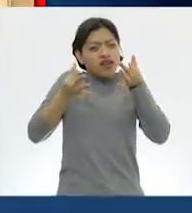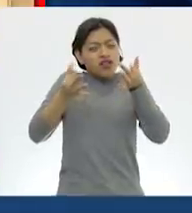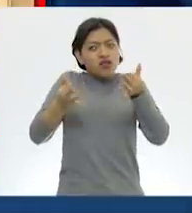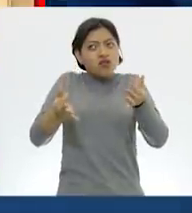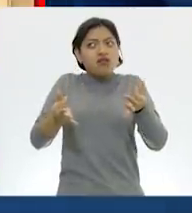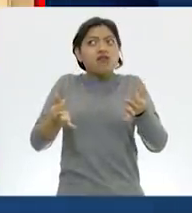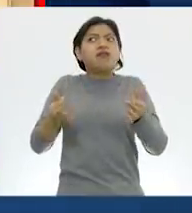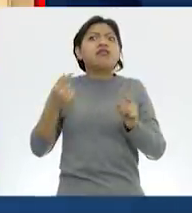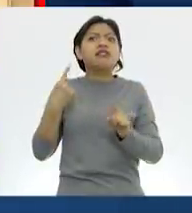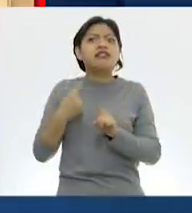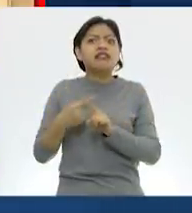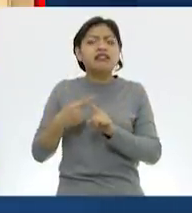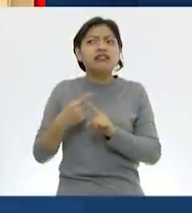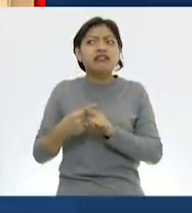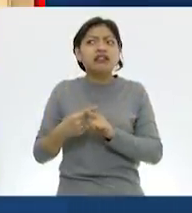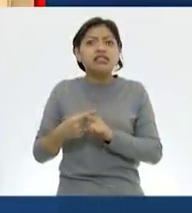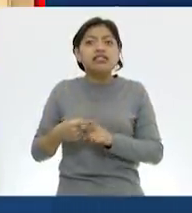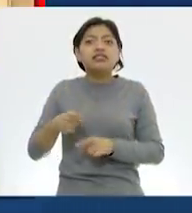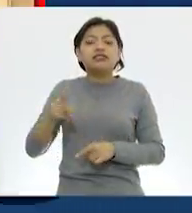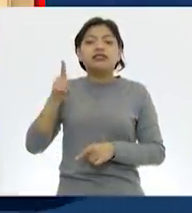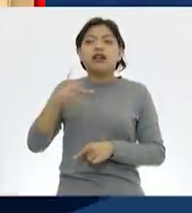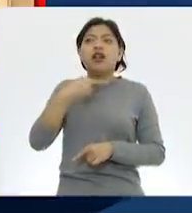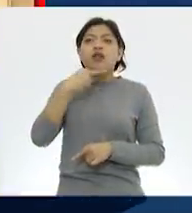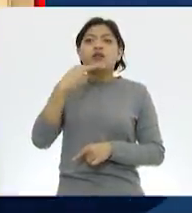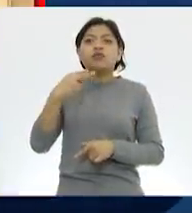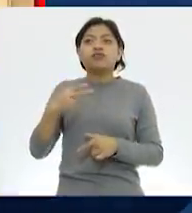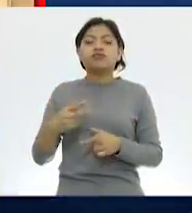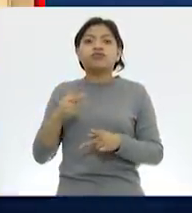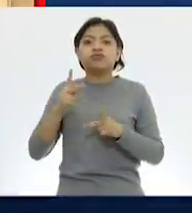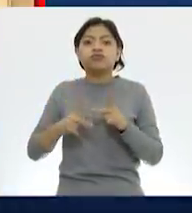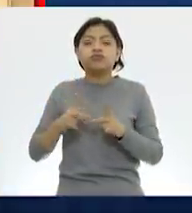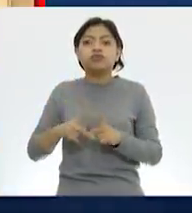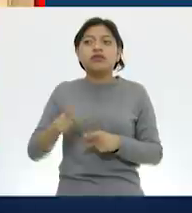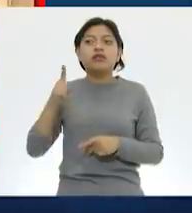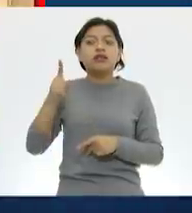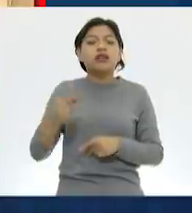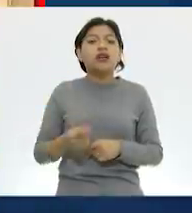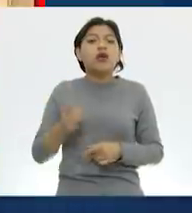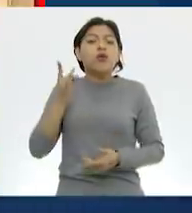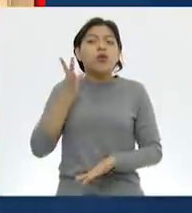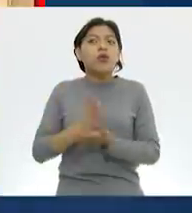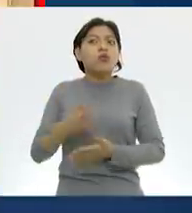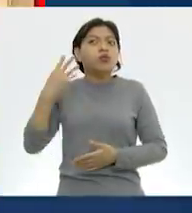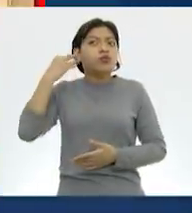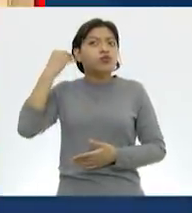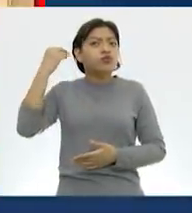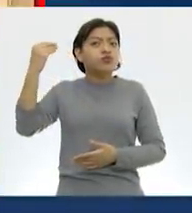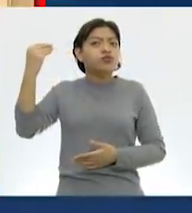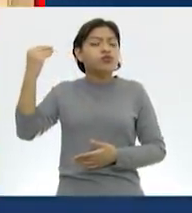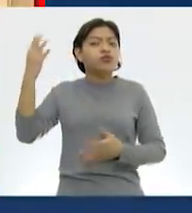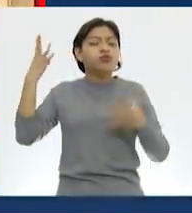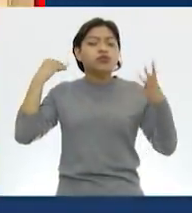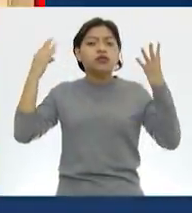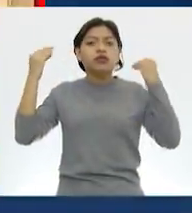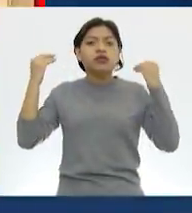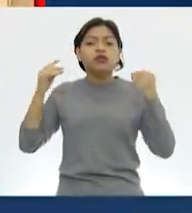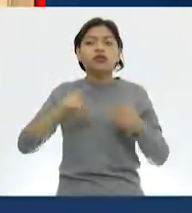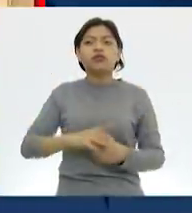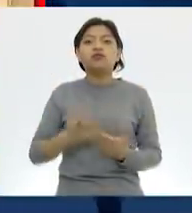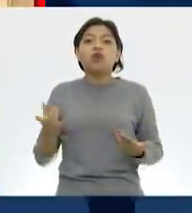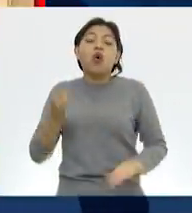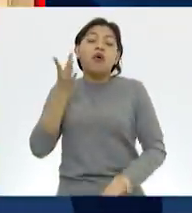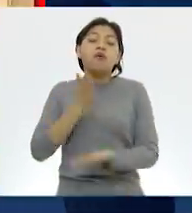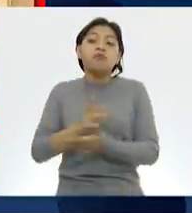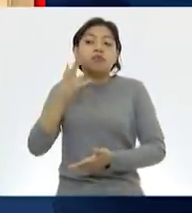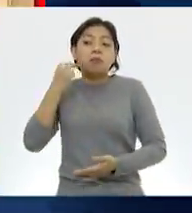¿Quién es?, preguntó Roberto con voz temblorosa. Solo un chillido y ninguna otra respuesta. Pensó que sería una